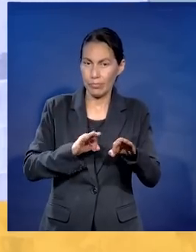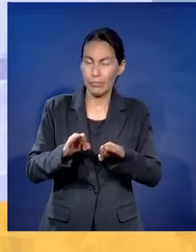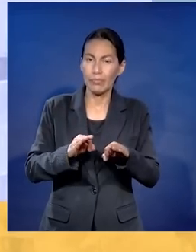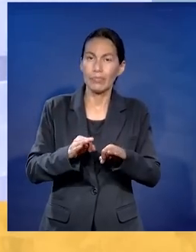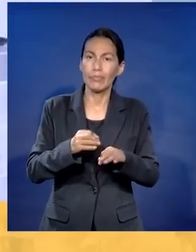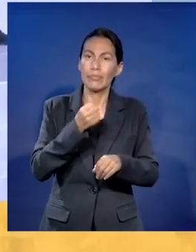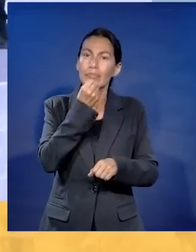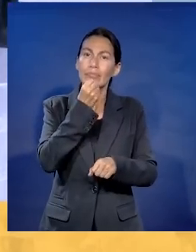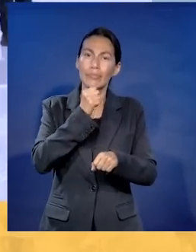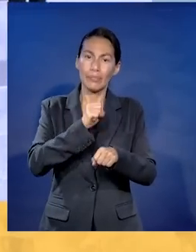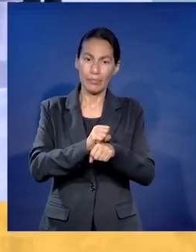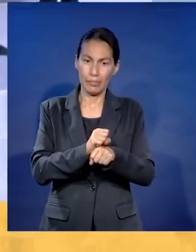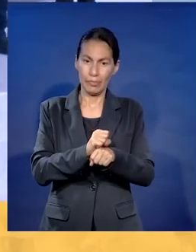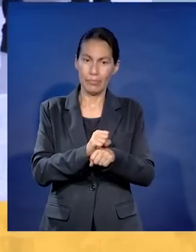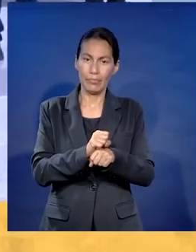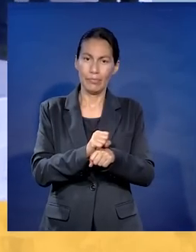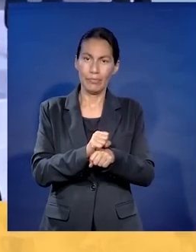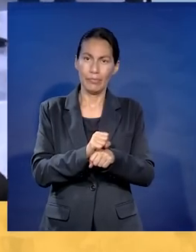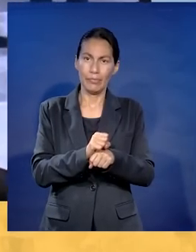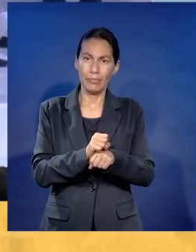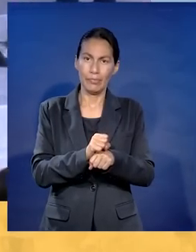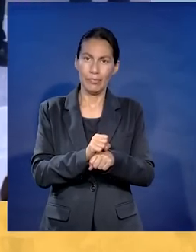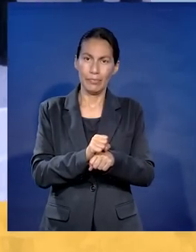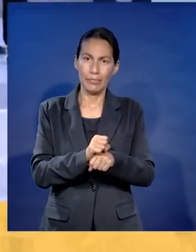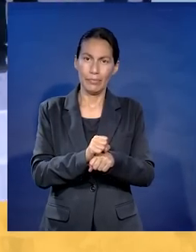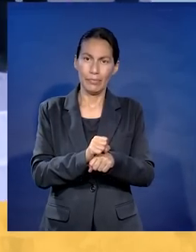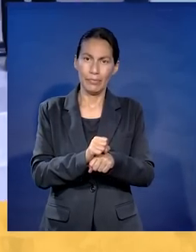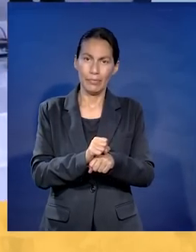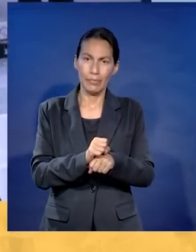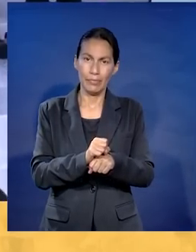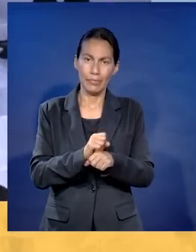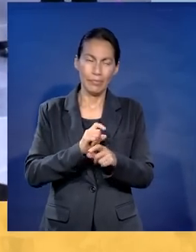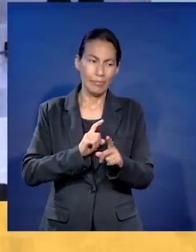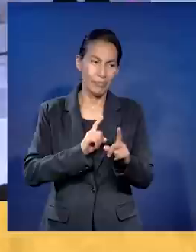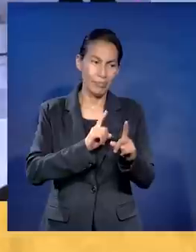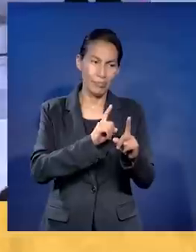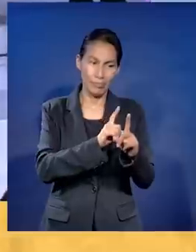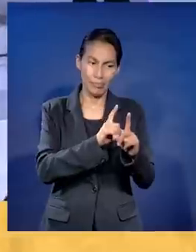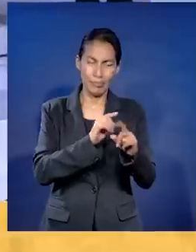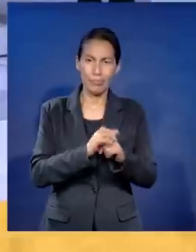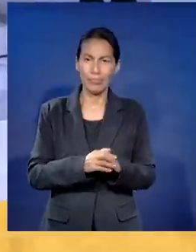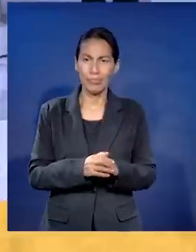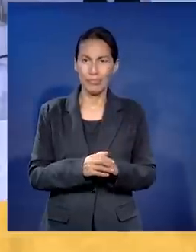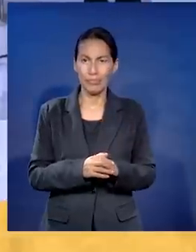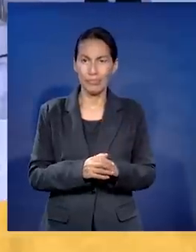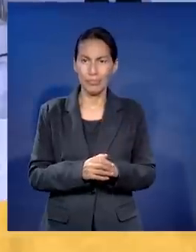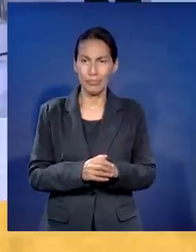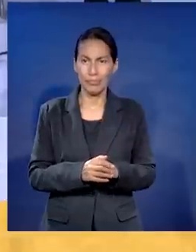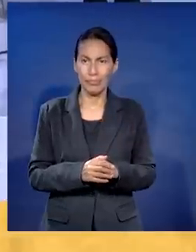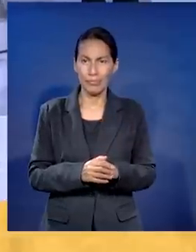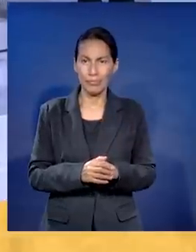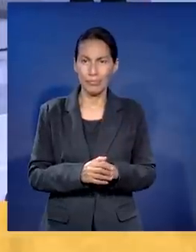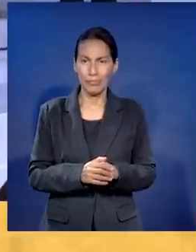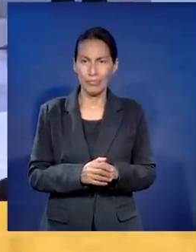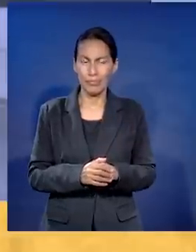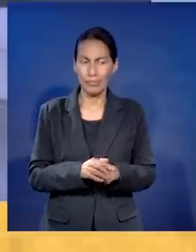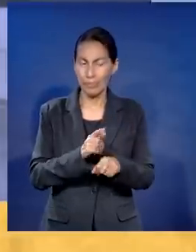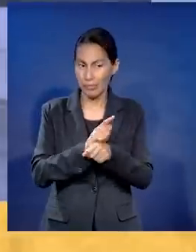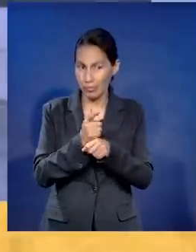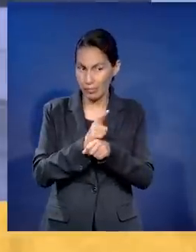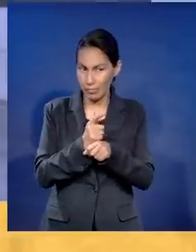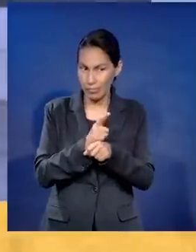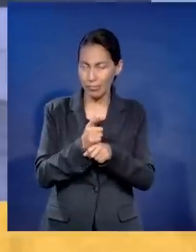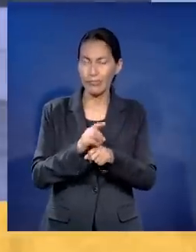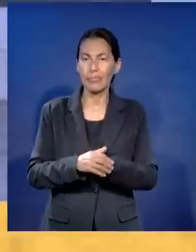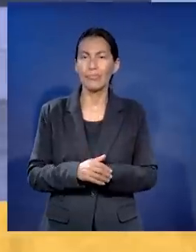día entra Su secretaria y la secretaria entre le dice algo más o menos así